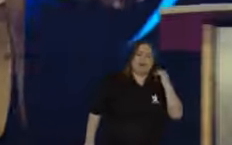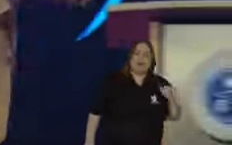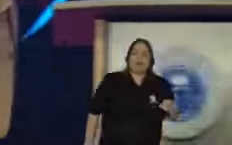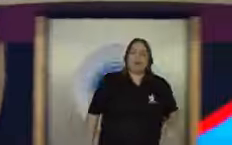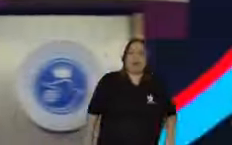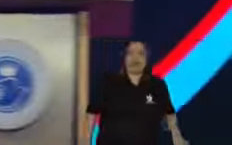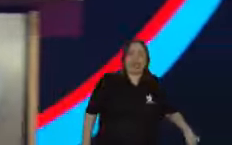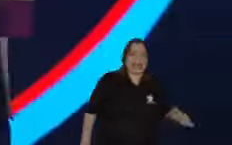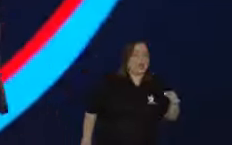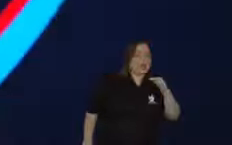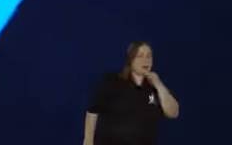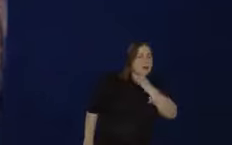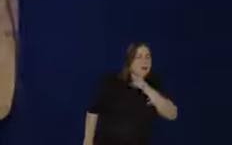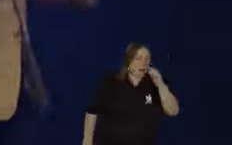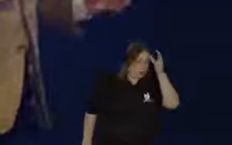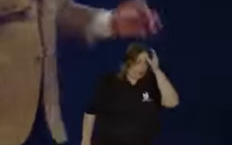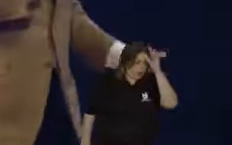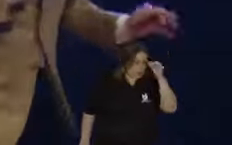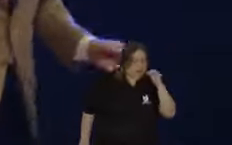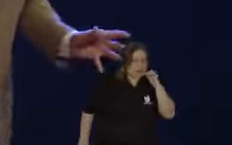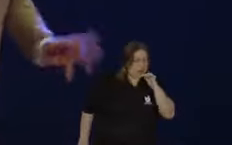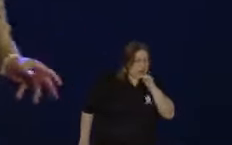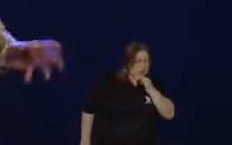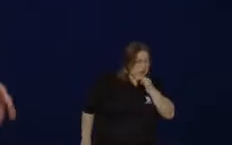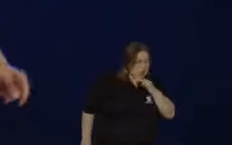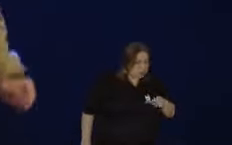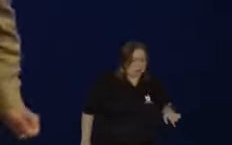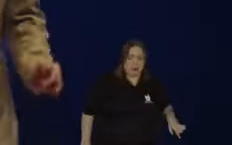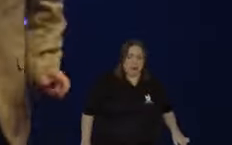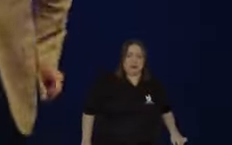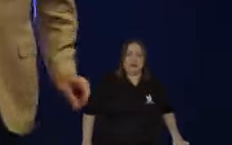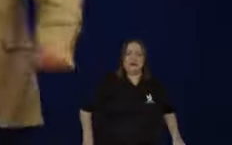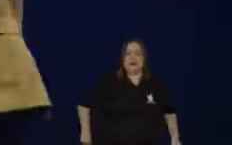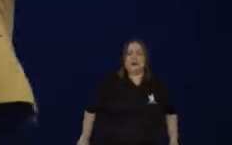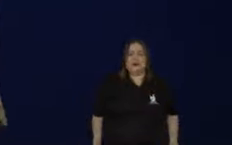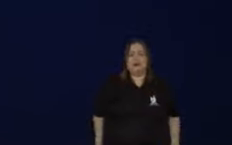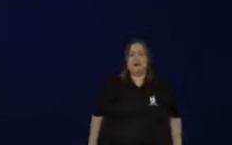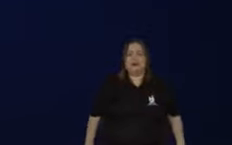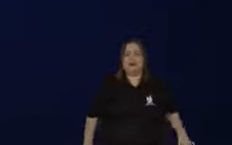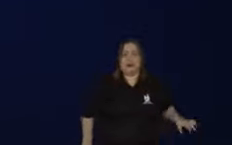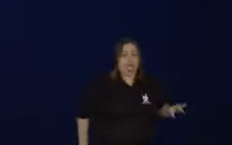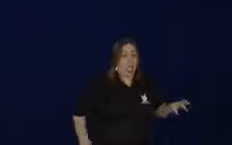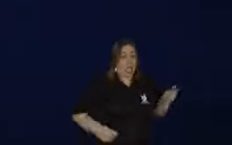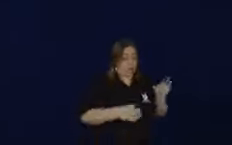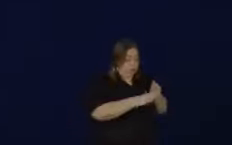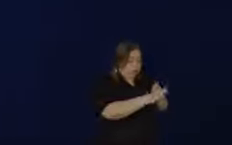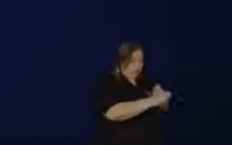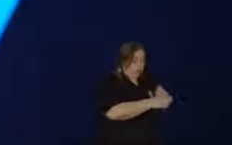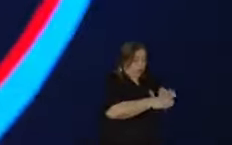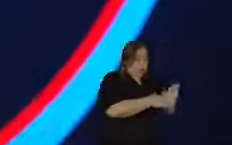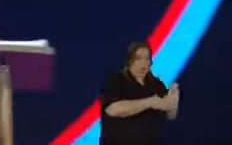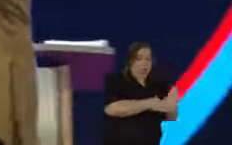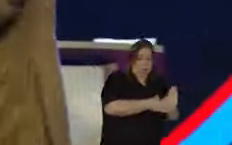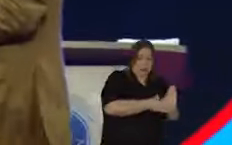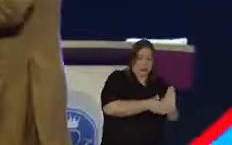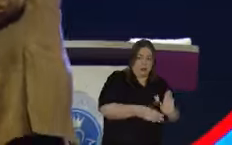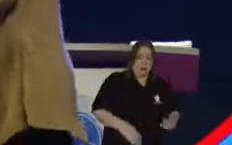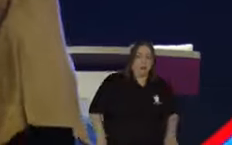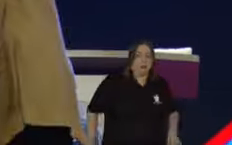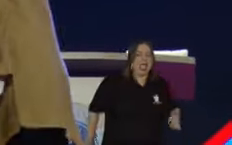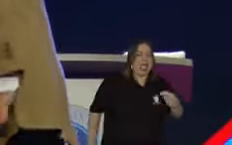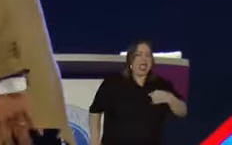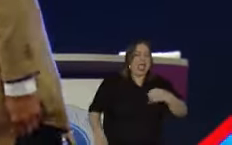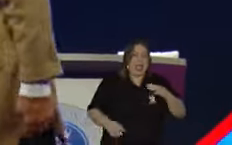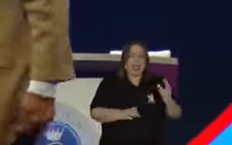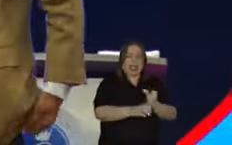es padre de mentira de labios blancos. En otras palabras, es especialista en engañar sin que tú y yo nos